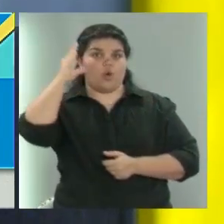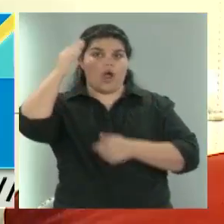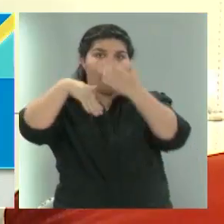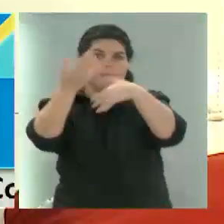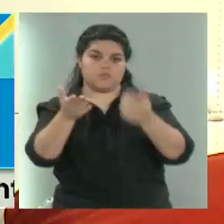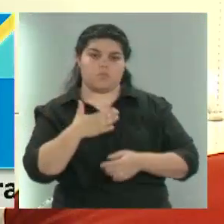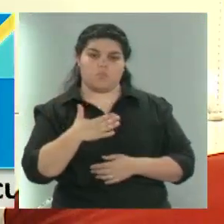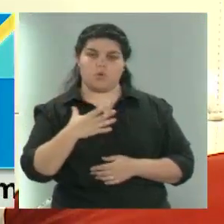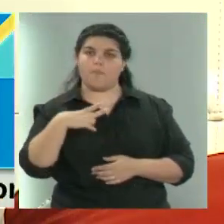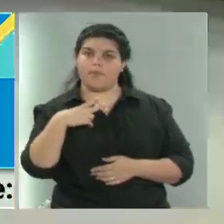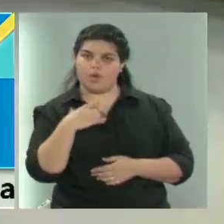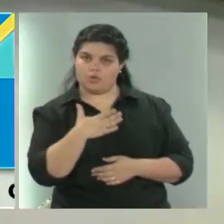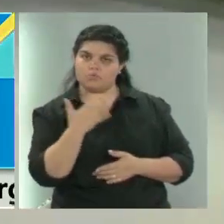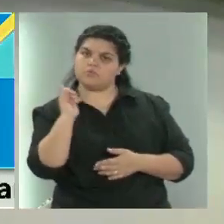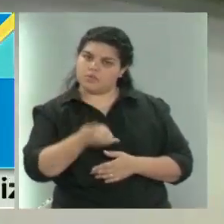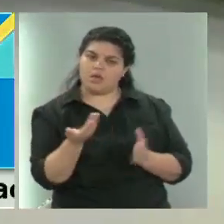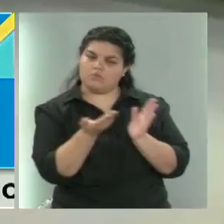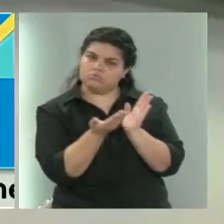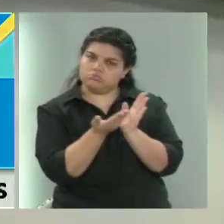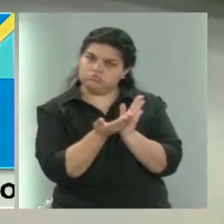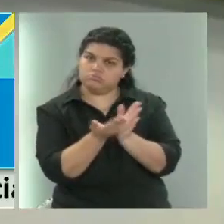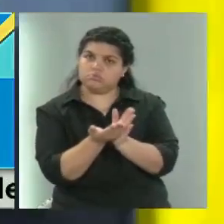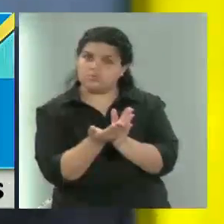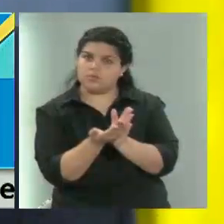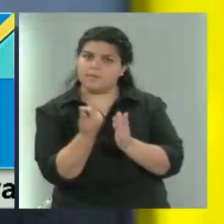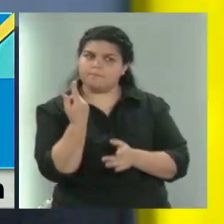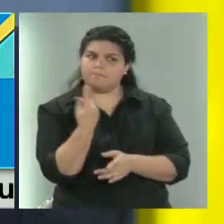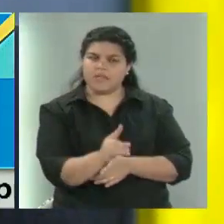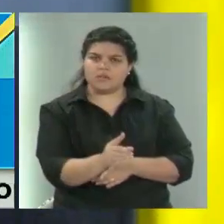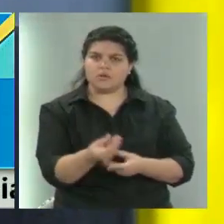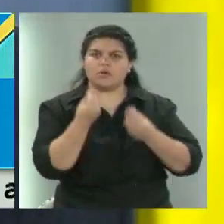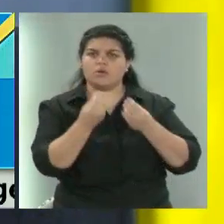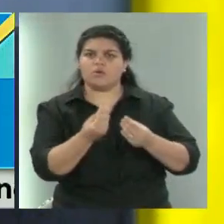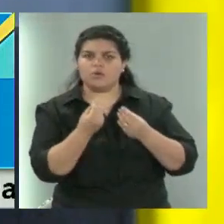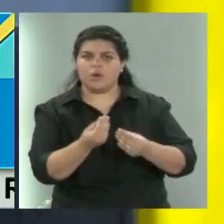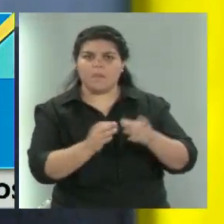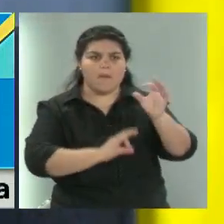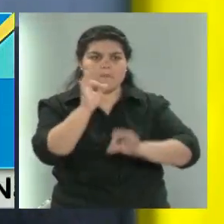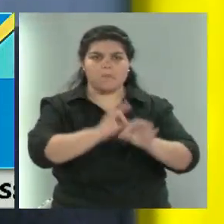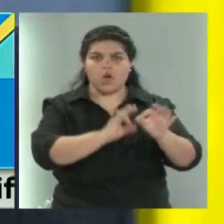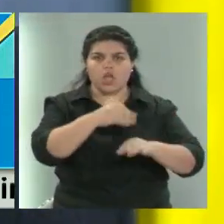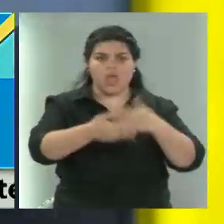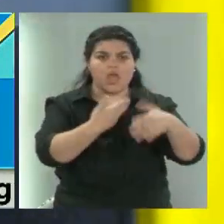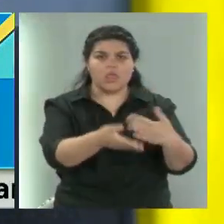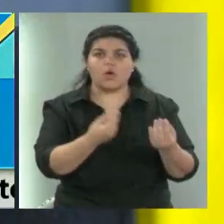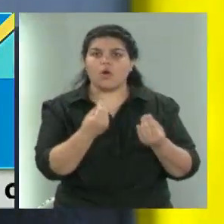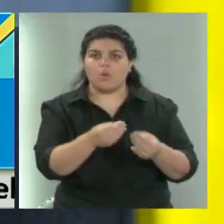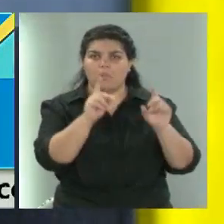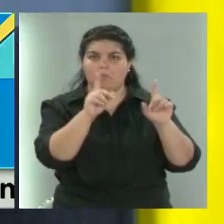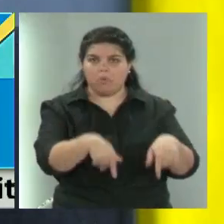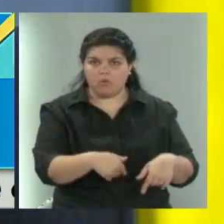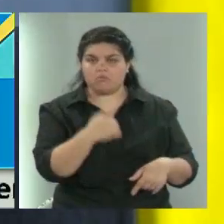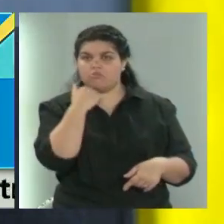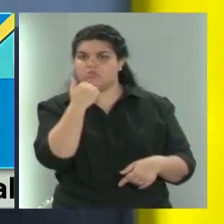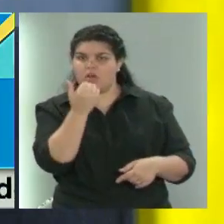personal. Y sin embargo, no saben cómo hacer para llevar adelante un proyecto. Entonces tiene que estar muy en contacto